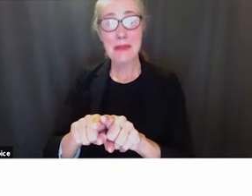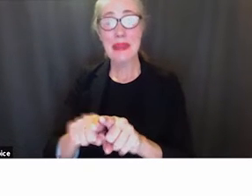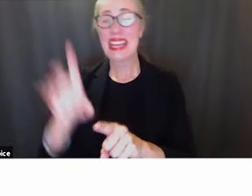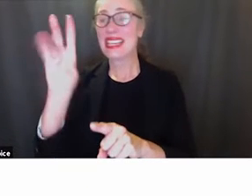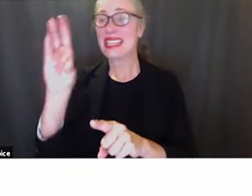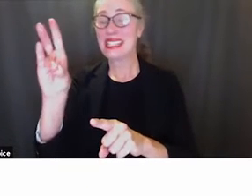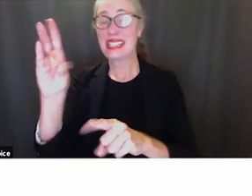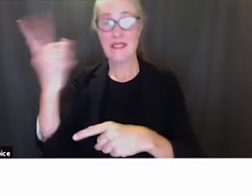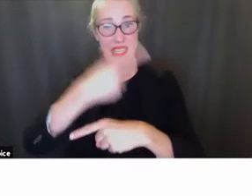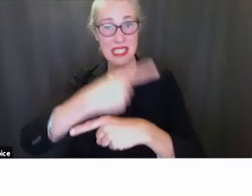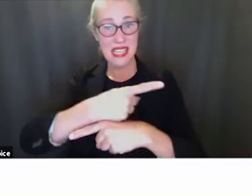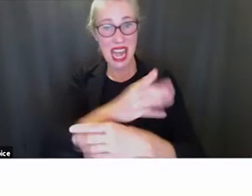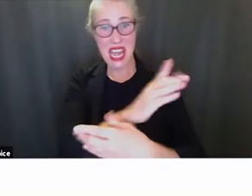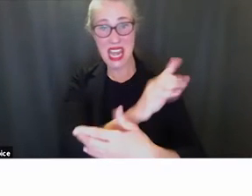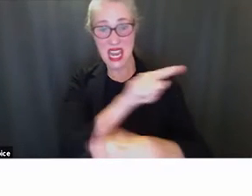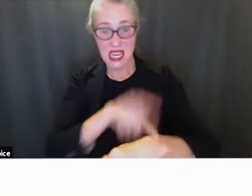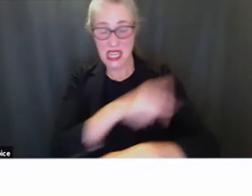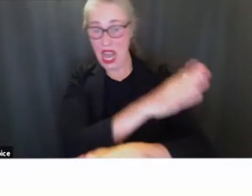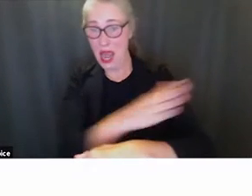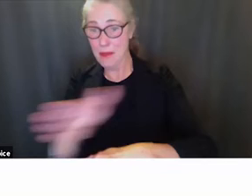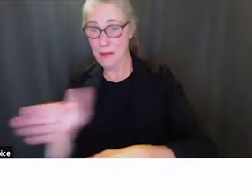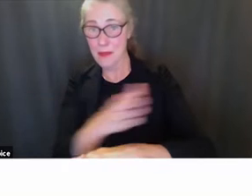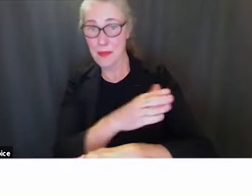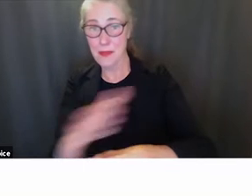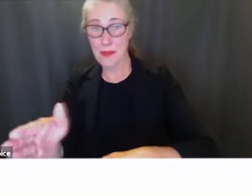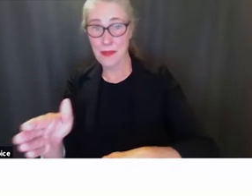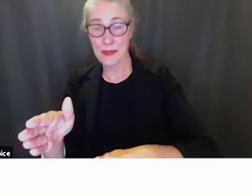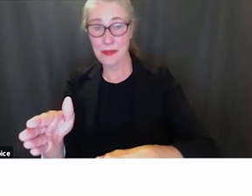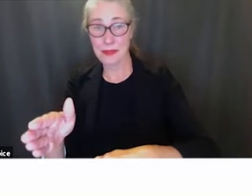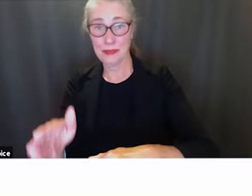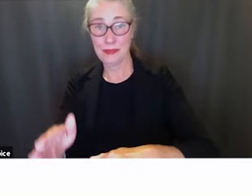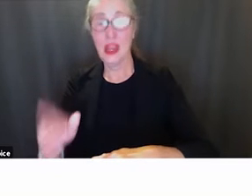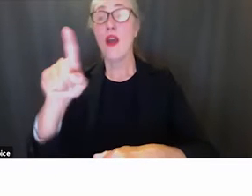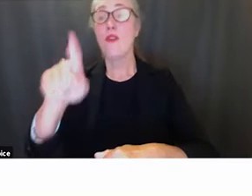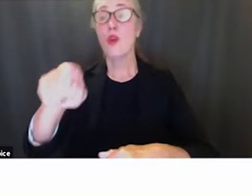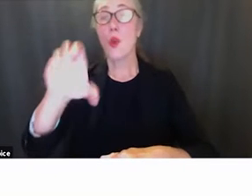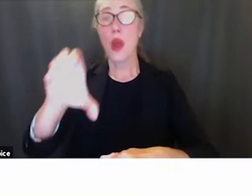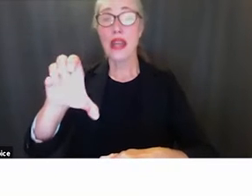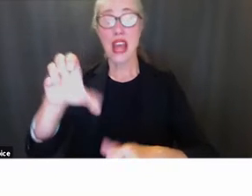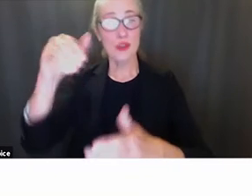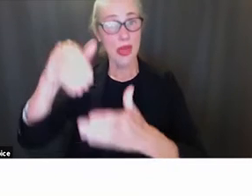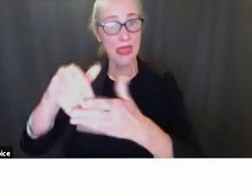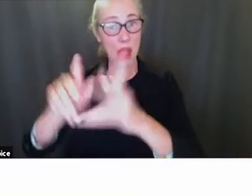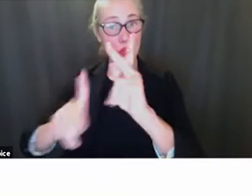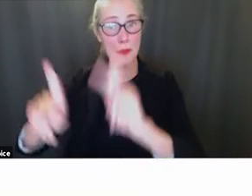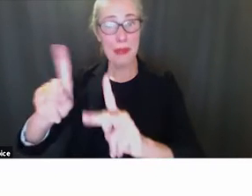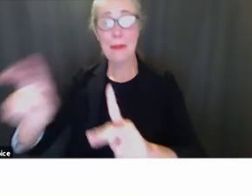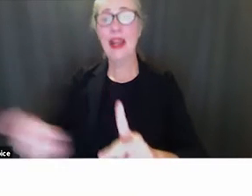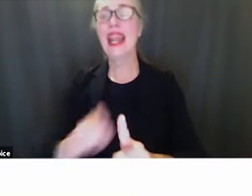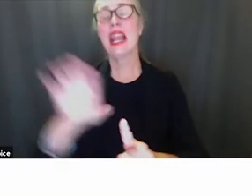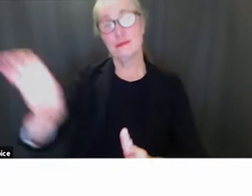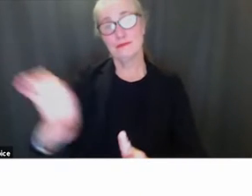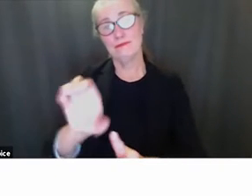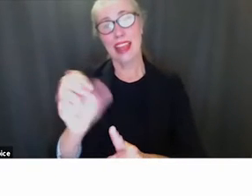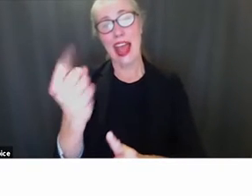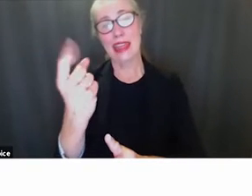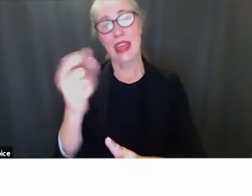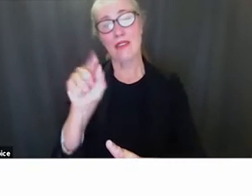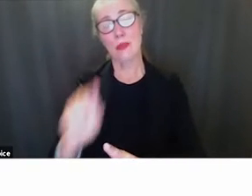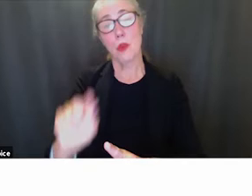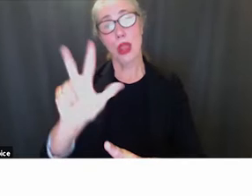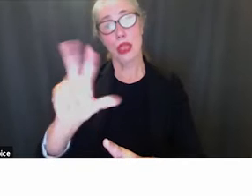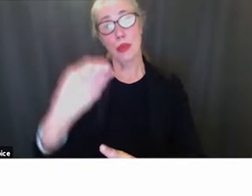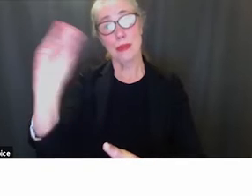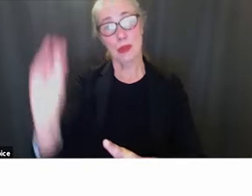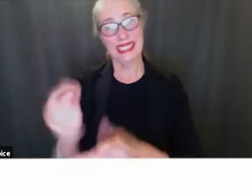promedio en los índices de casos de 11.3 casos por cada 100,000 habitantes. Y a la